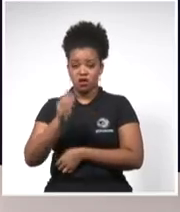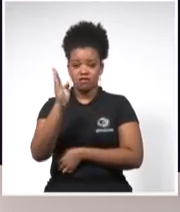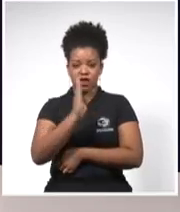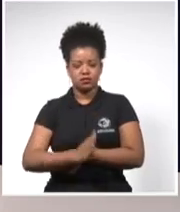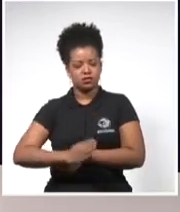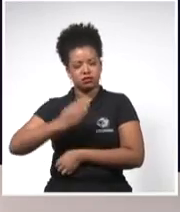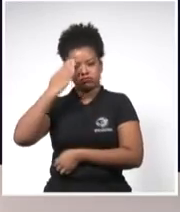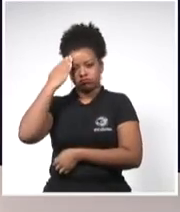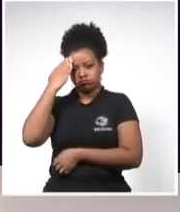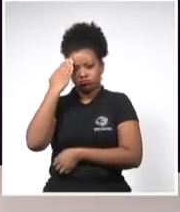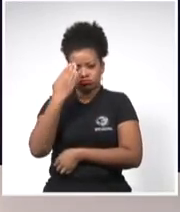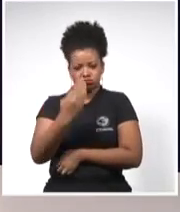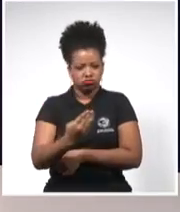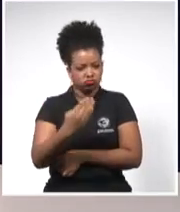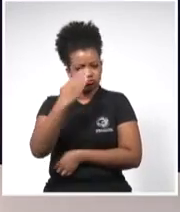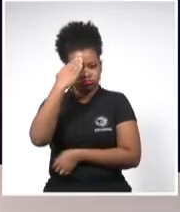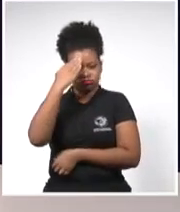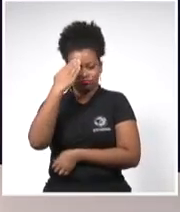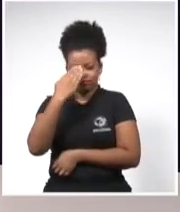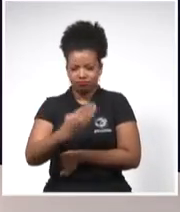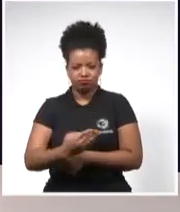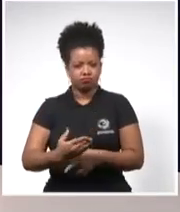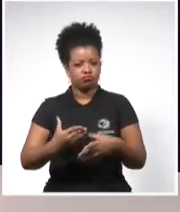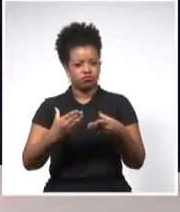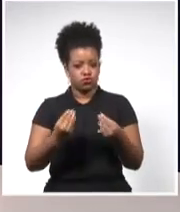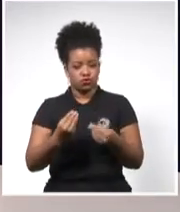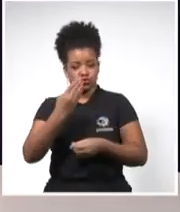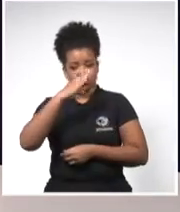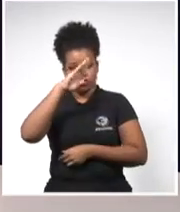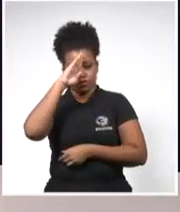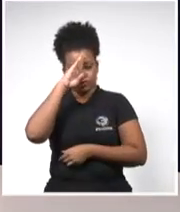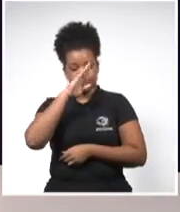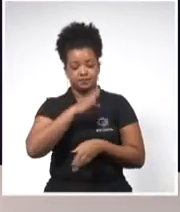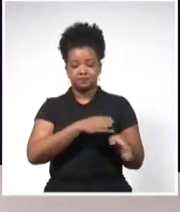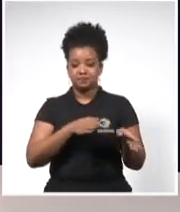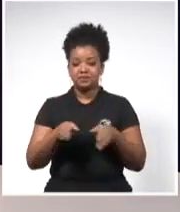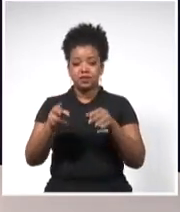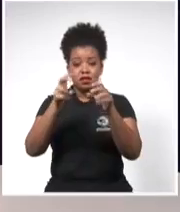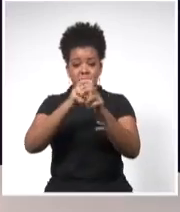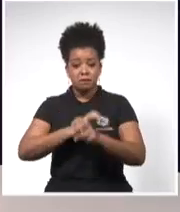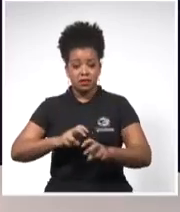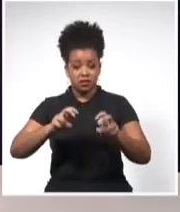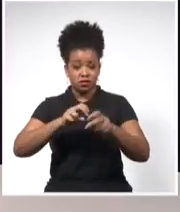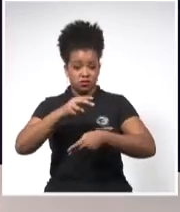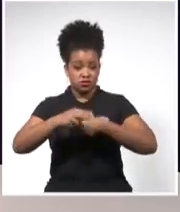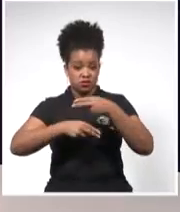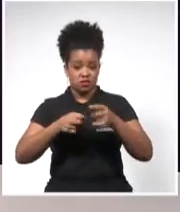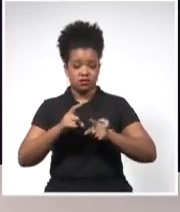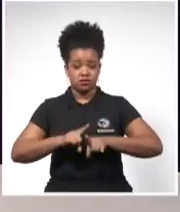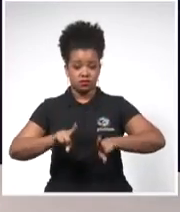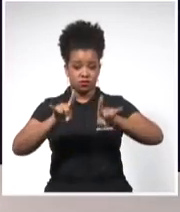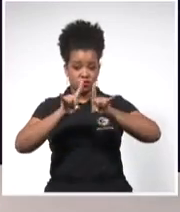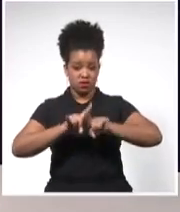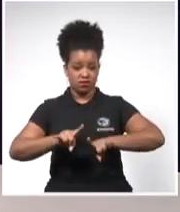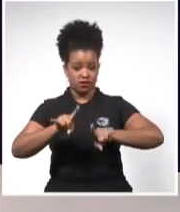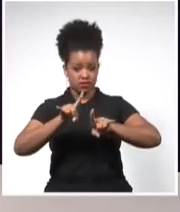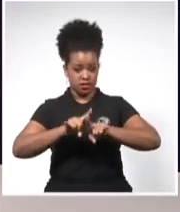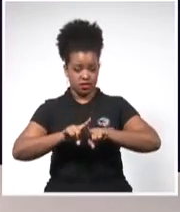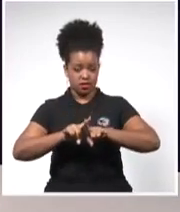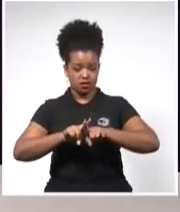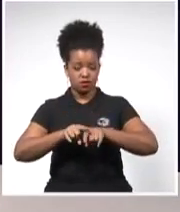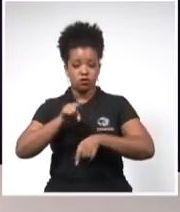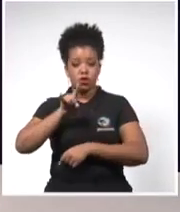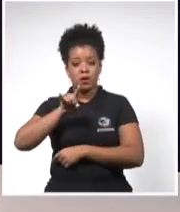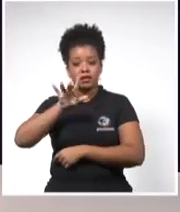gestores del programa fue alto. Según un estudio de la Universidad Federal de Minas Gerais, el 95% de los pacientes